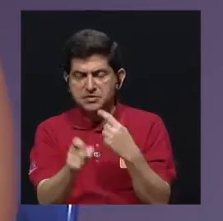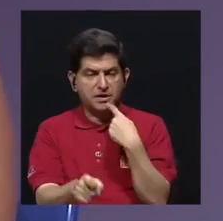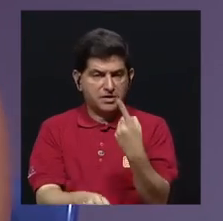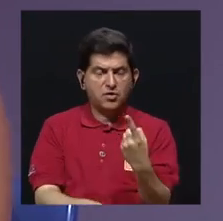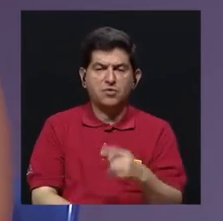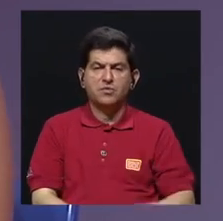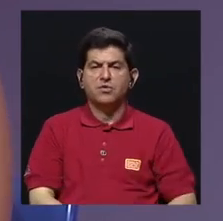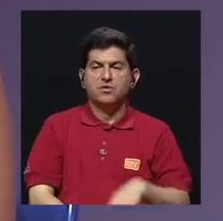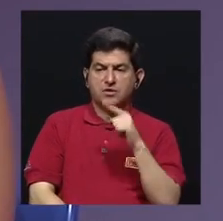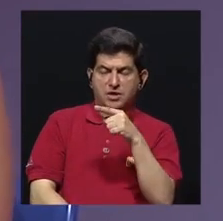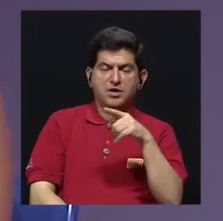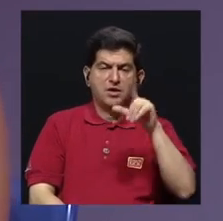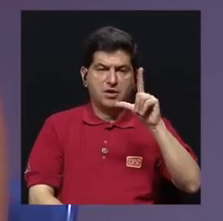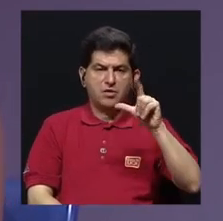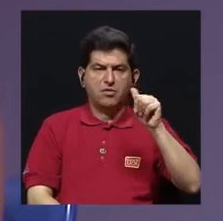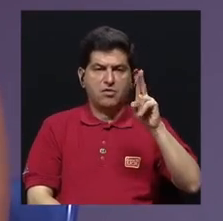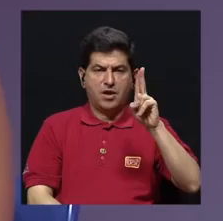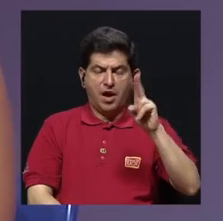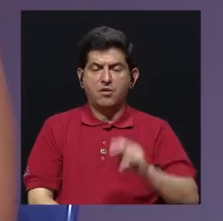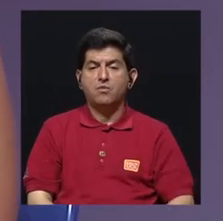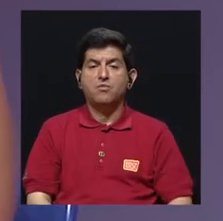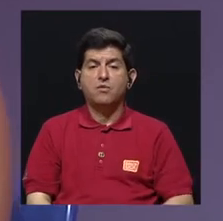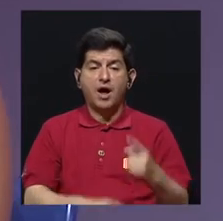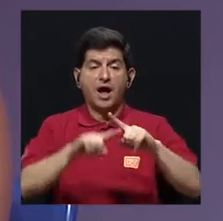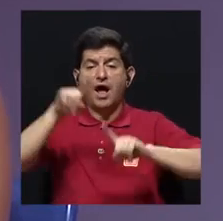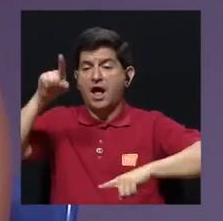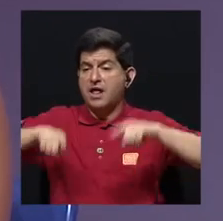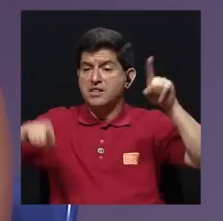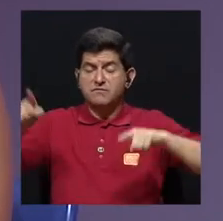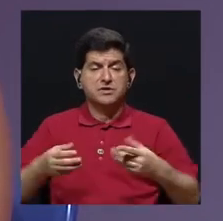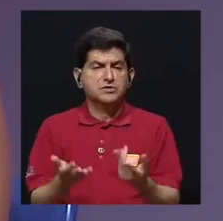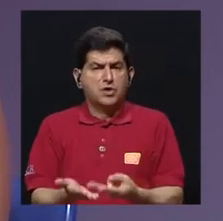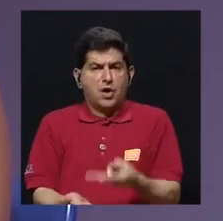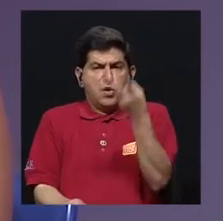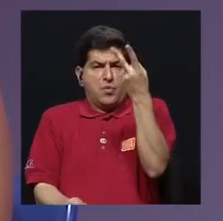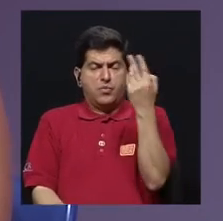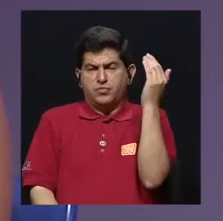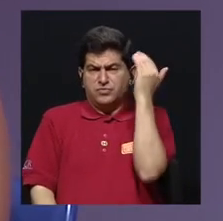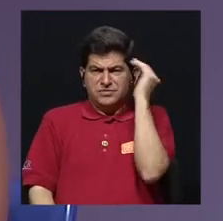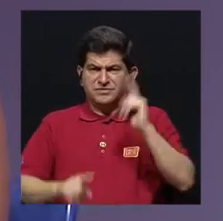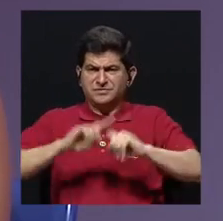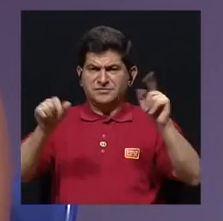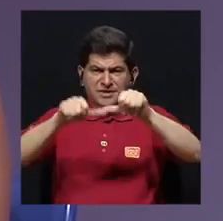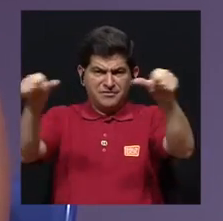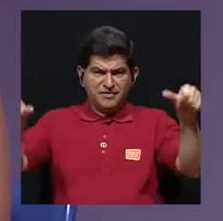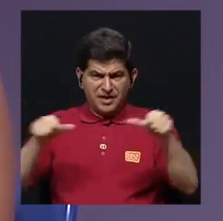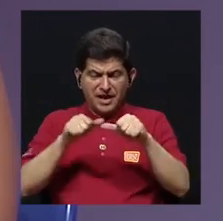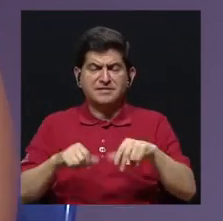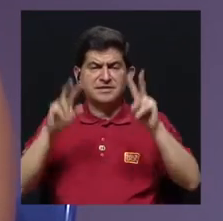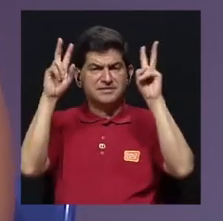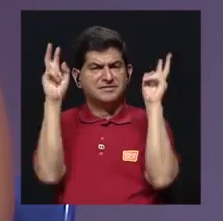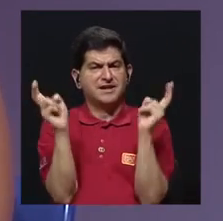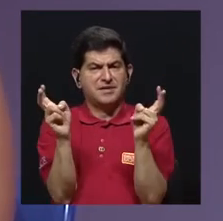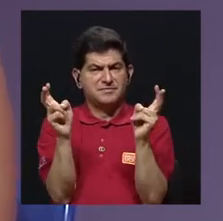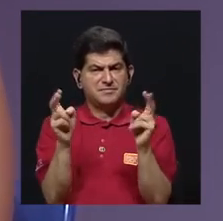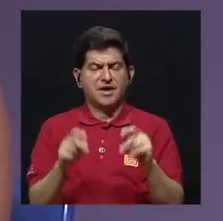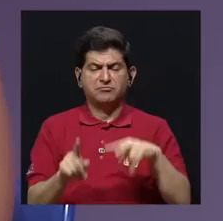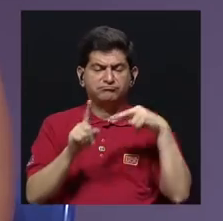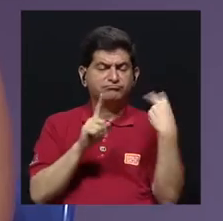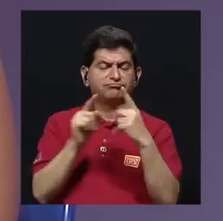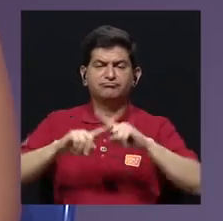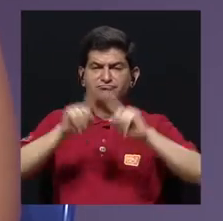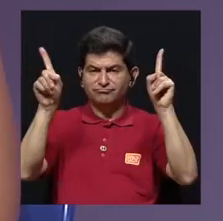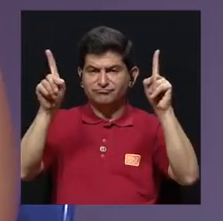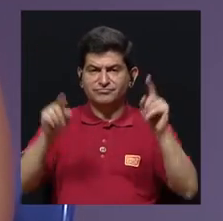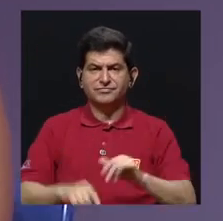rica porque permite conocer diferentes áreas, aspectos de un tema. Y bueno, después de esto se viene lo que son las frases, que son las que nos